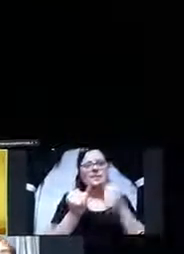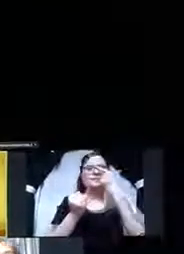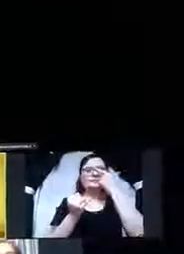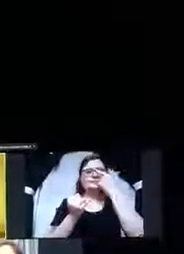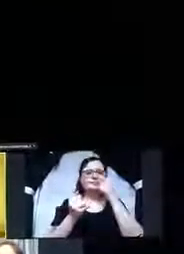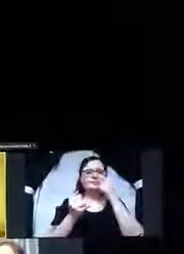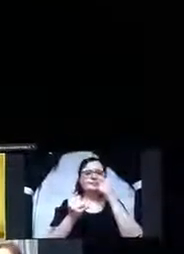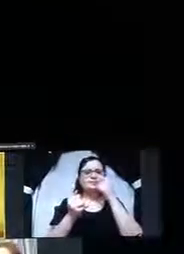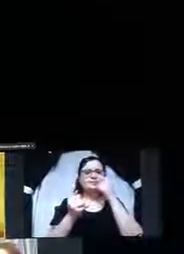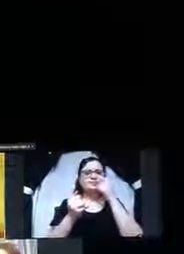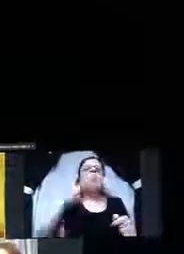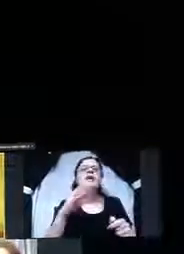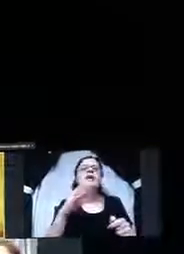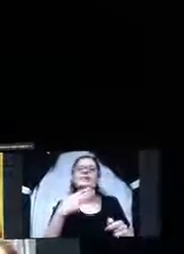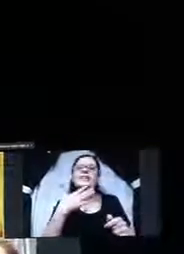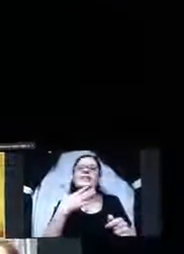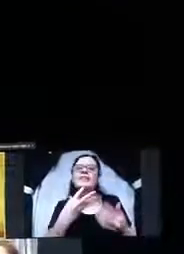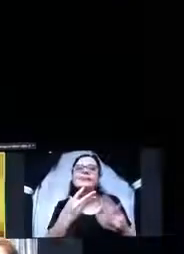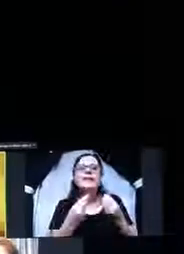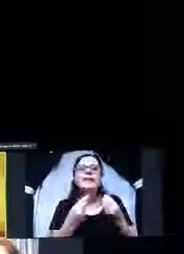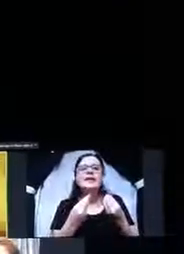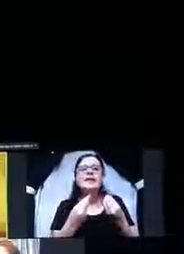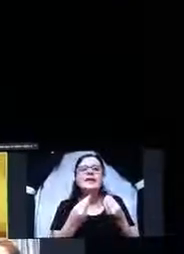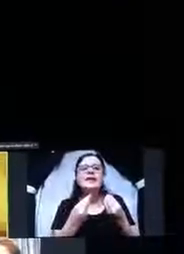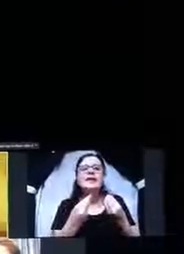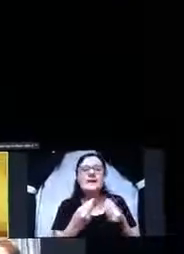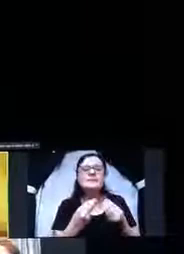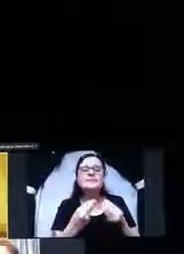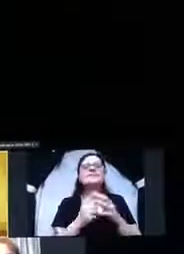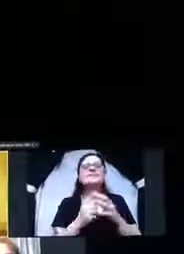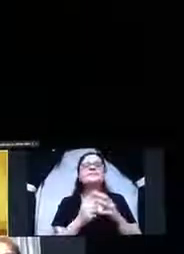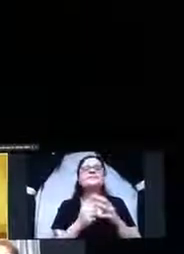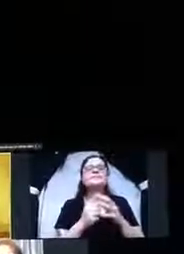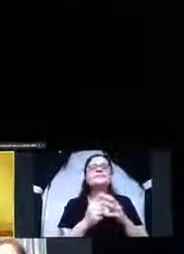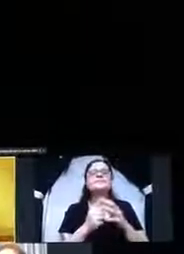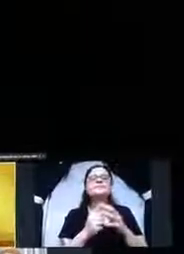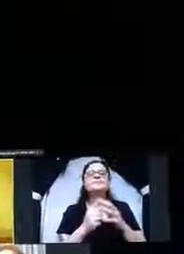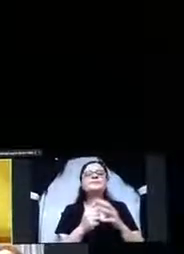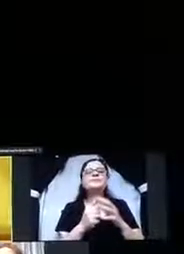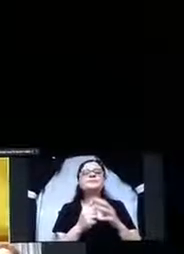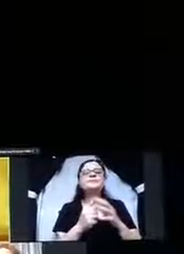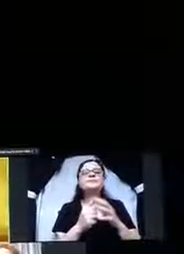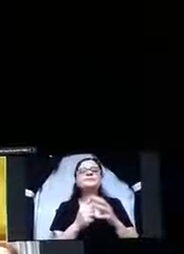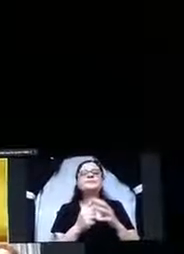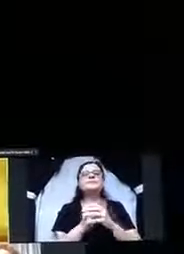Lo que tenemos que tener en cuenta es que un chiquito con déficit de atención